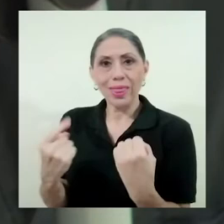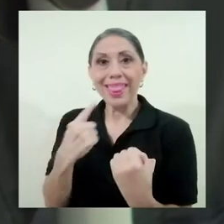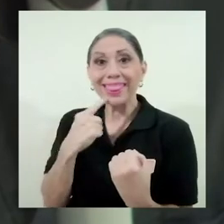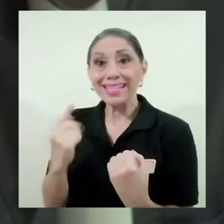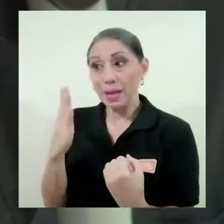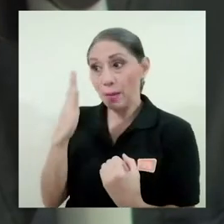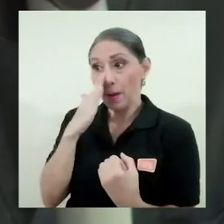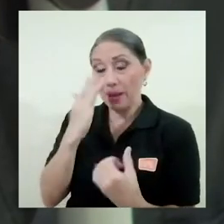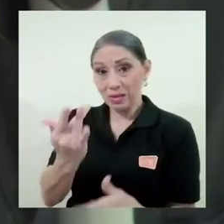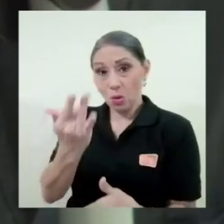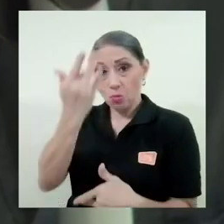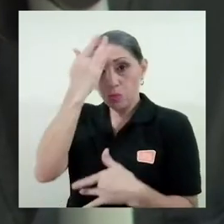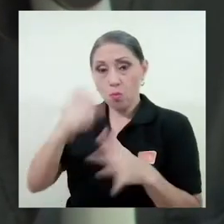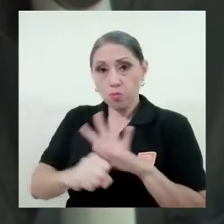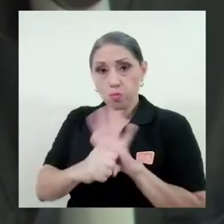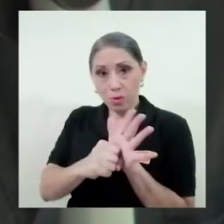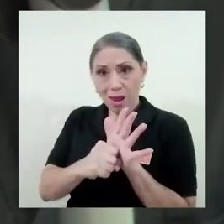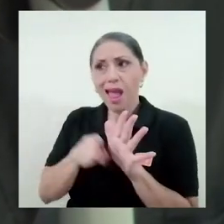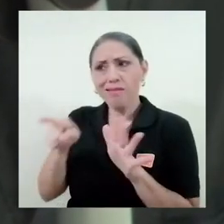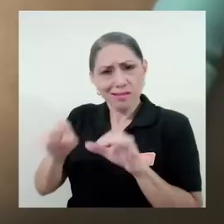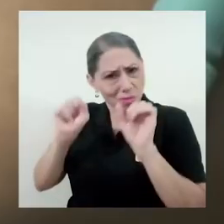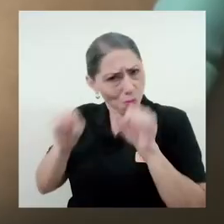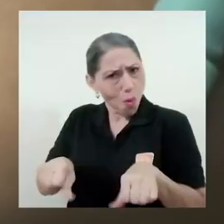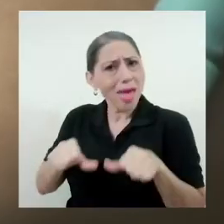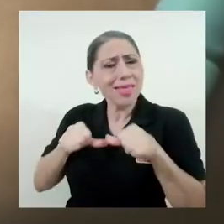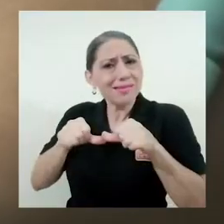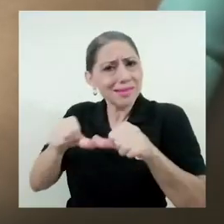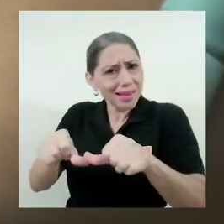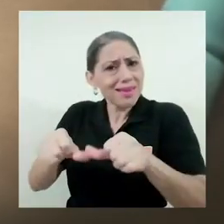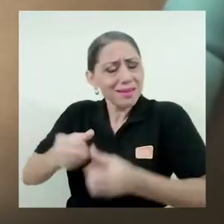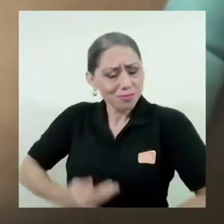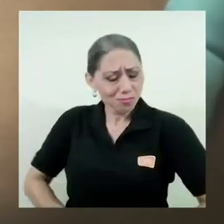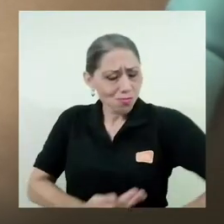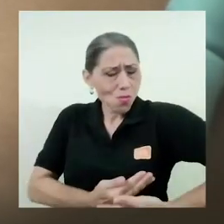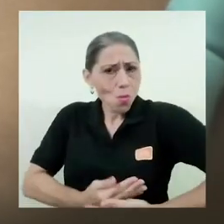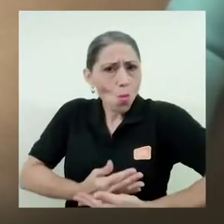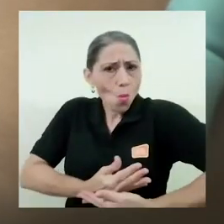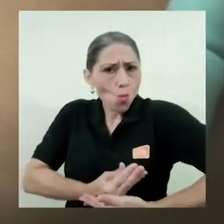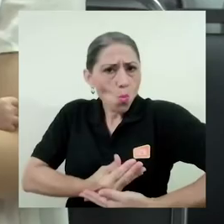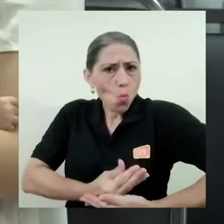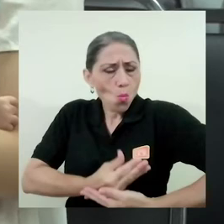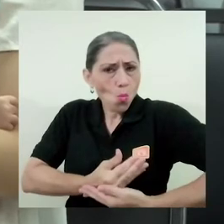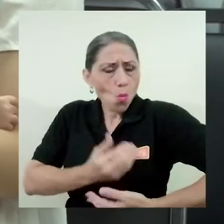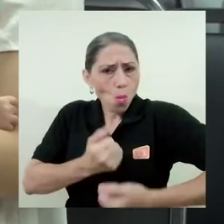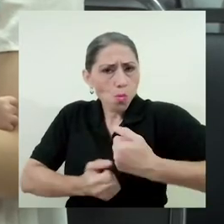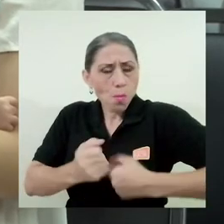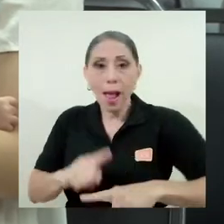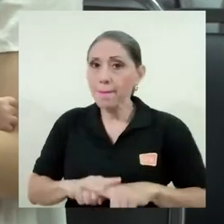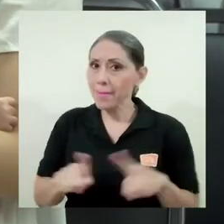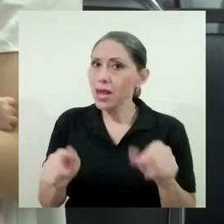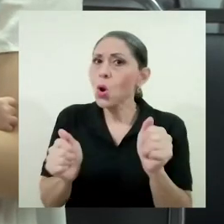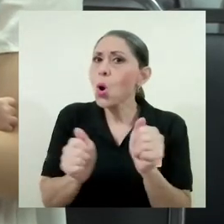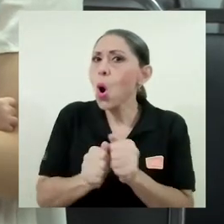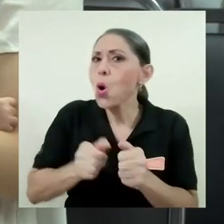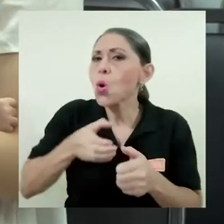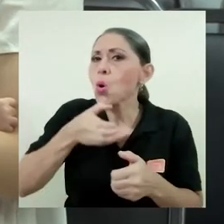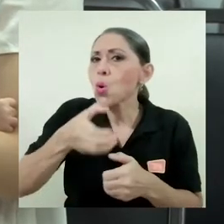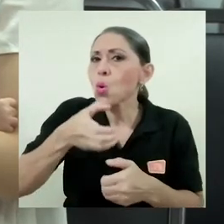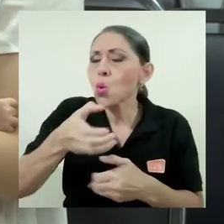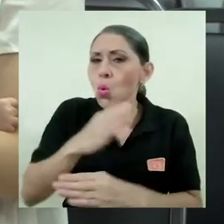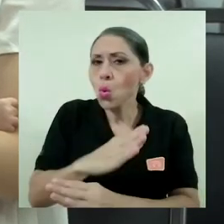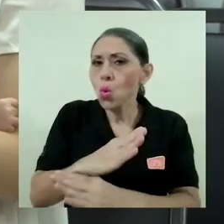las madres infectadas con COVID-19 pueden seguir amamantando a sus bebés, eso sí, tomando las